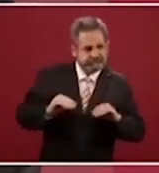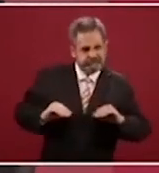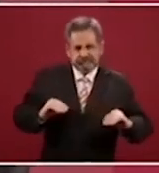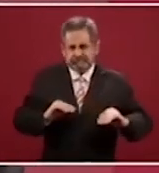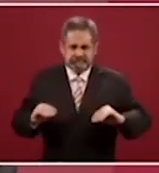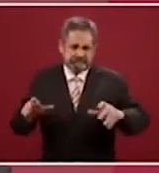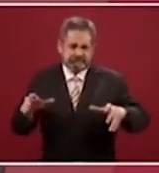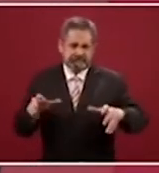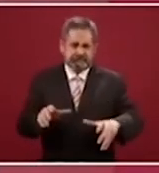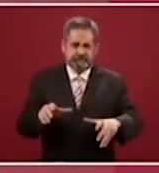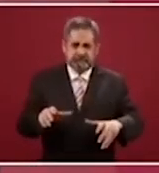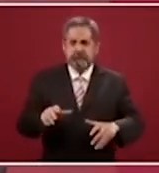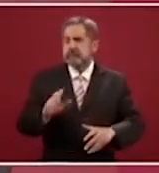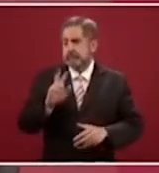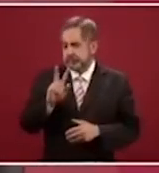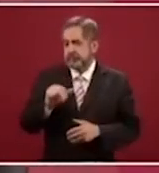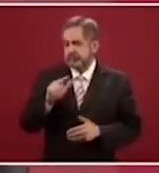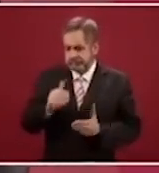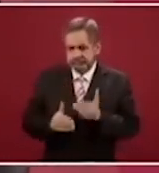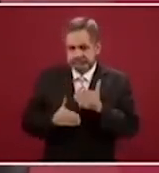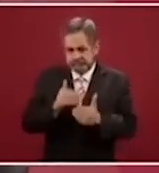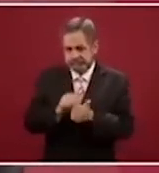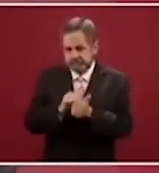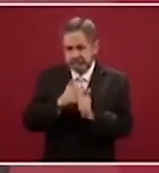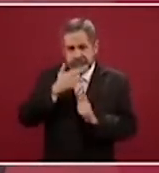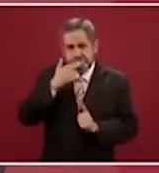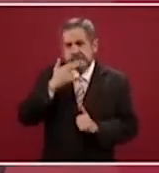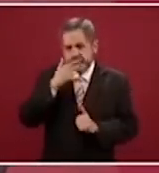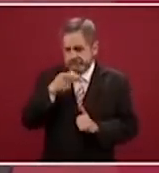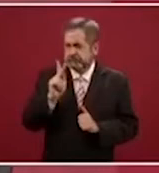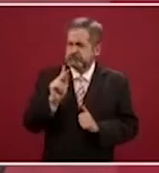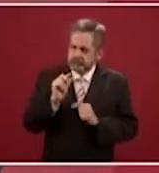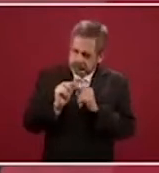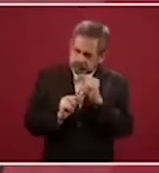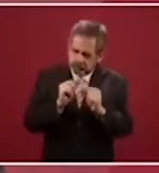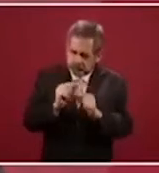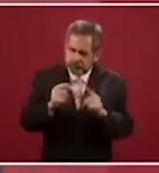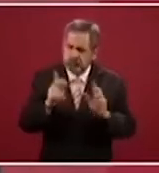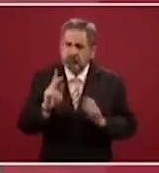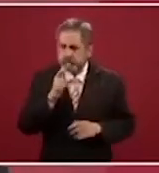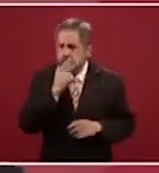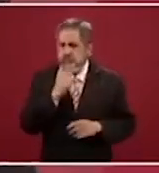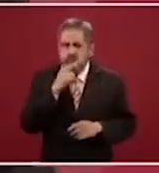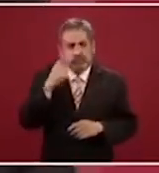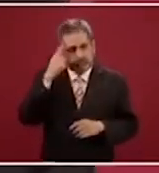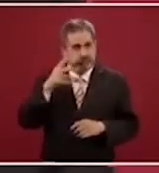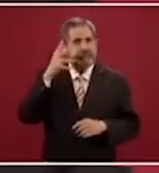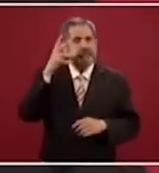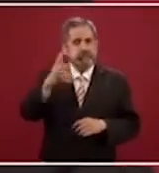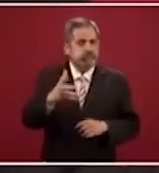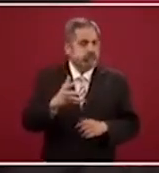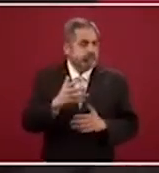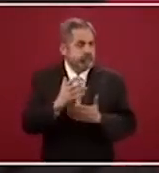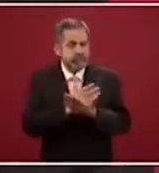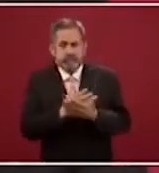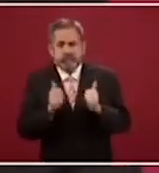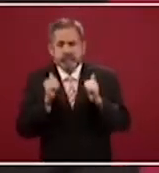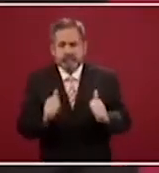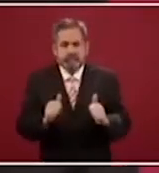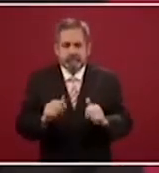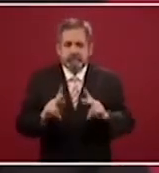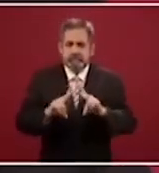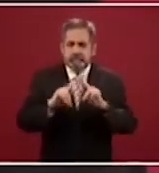Se está avanzando, poco, pero se está avanzando para garantizar la paz,